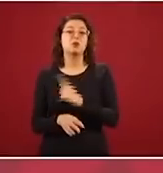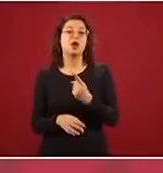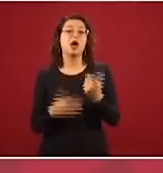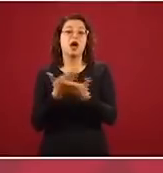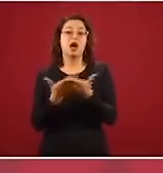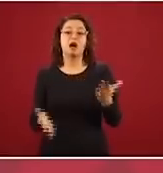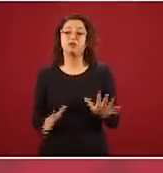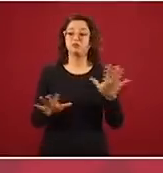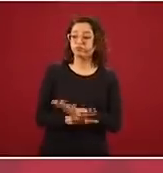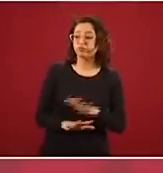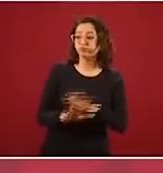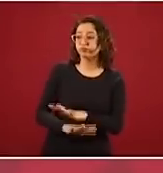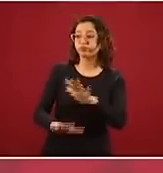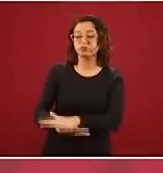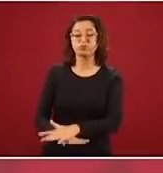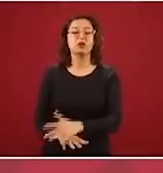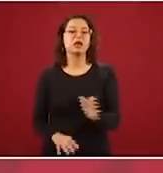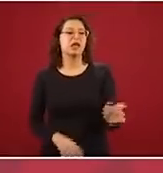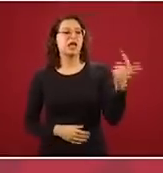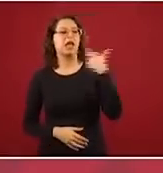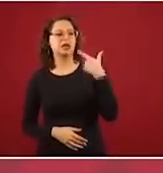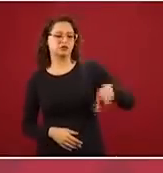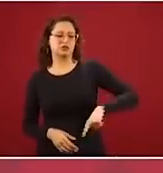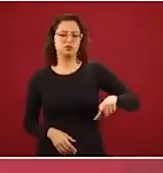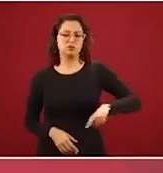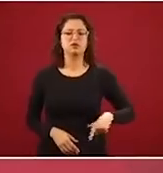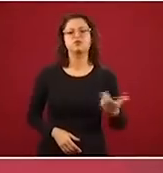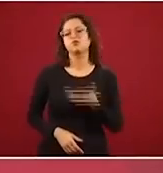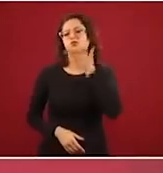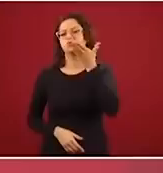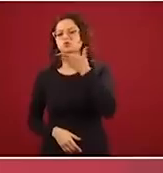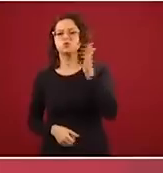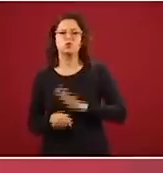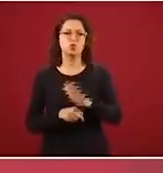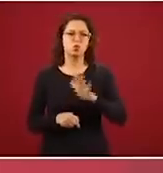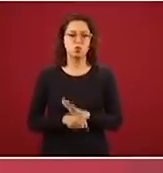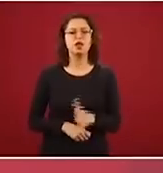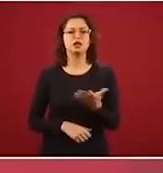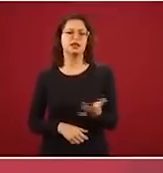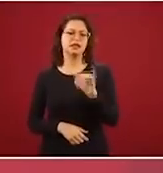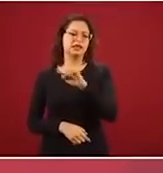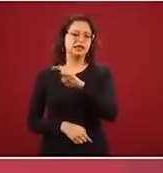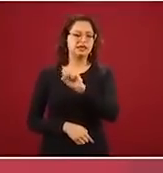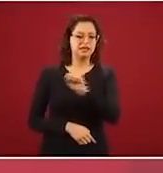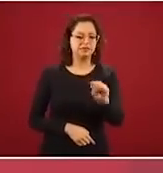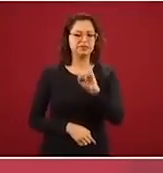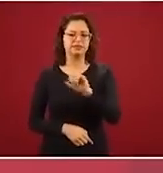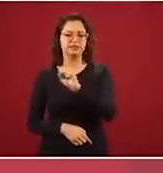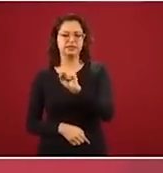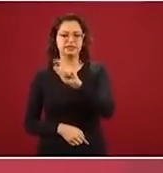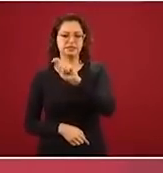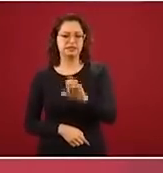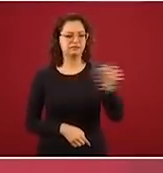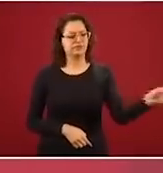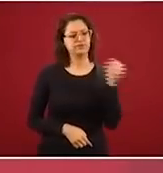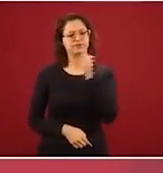la costumbre era poner de delegados del Seguro, del ISSSTE, a políticos.